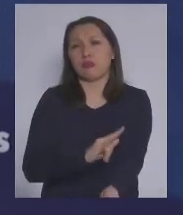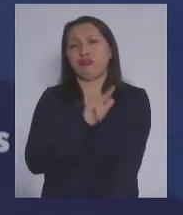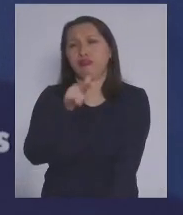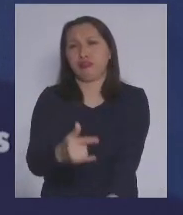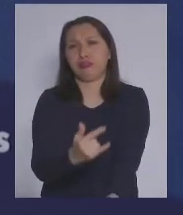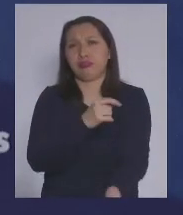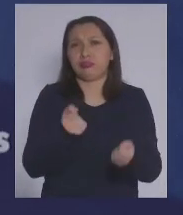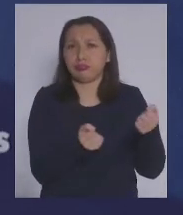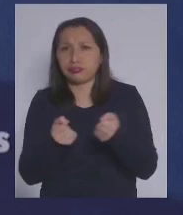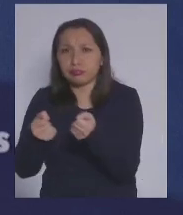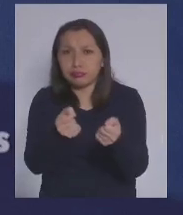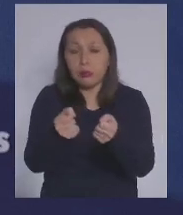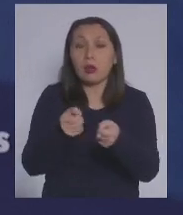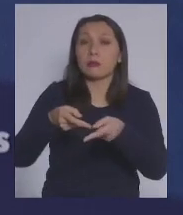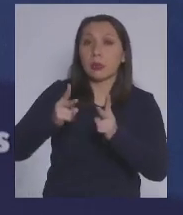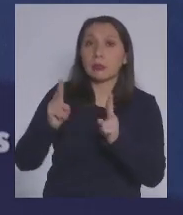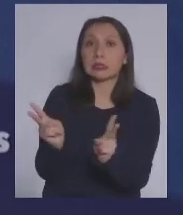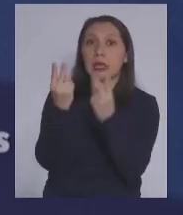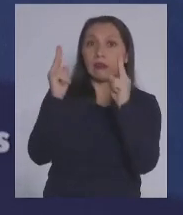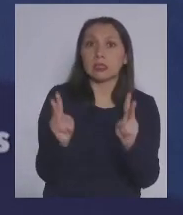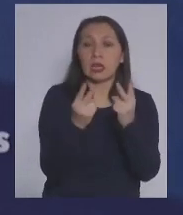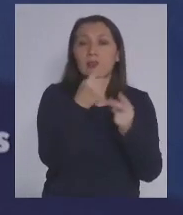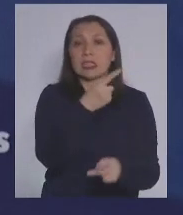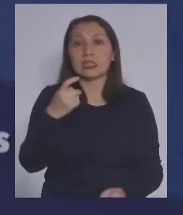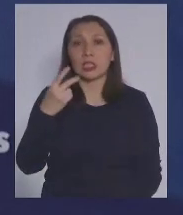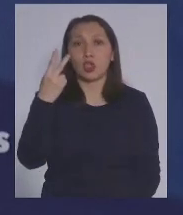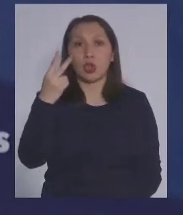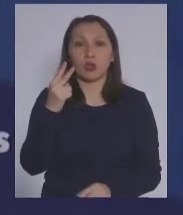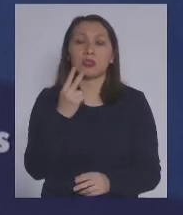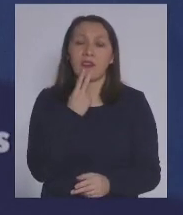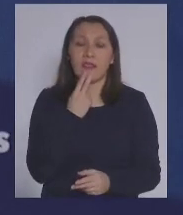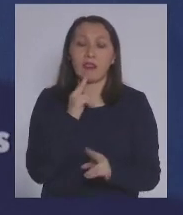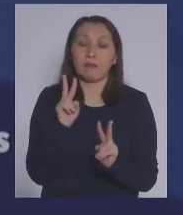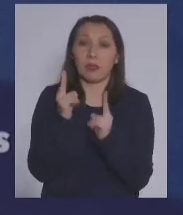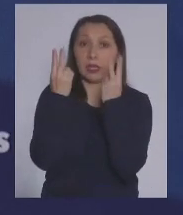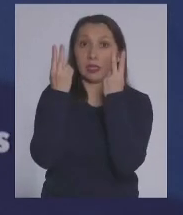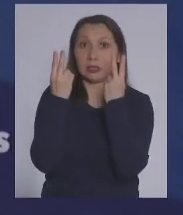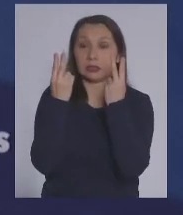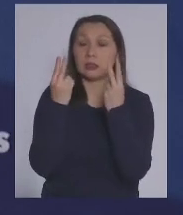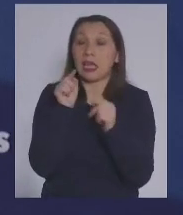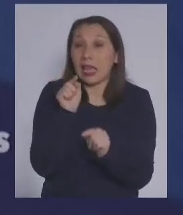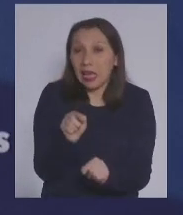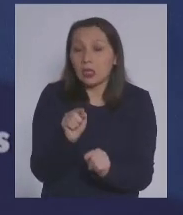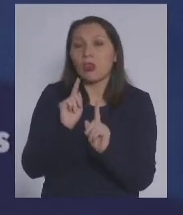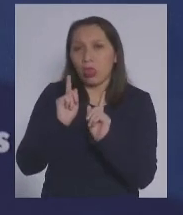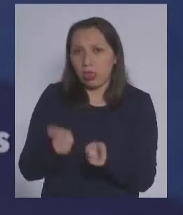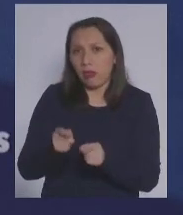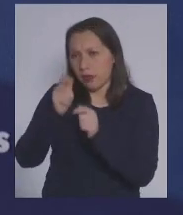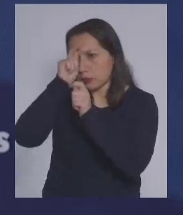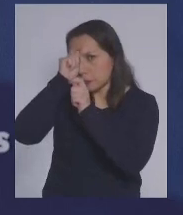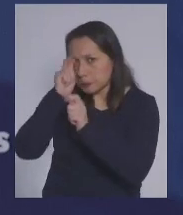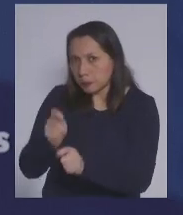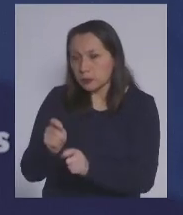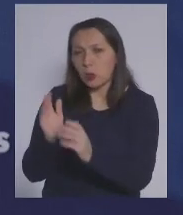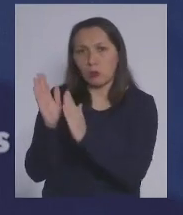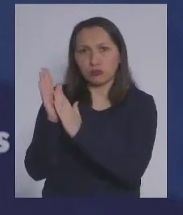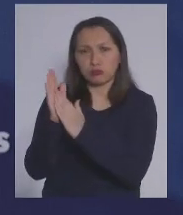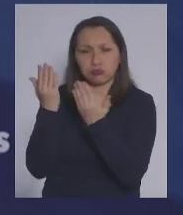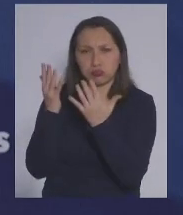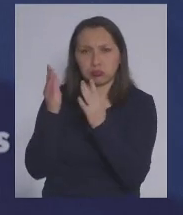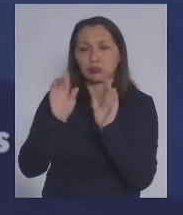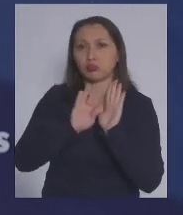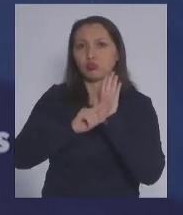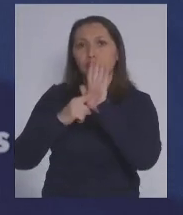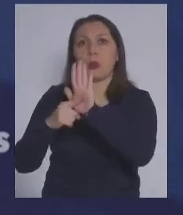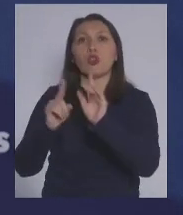país y que han permitido salvar 102 vidas creo que eso hay que reconocerlo y hay que destacarlo